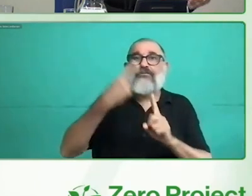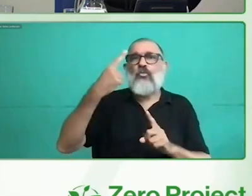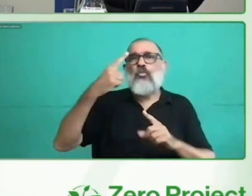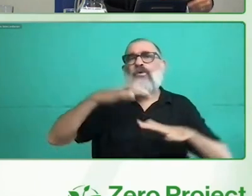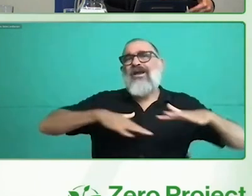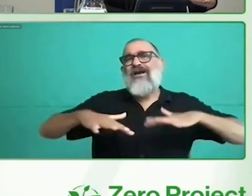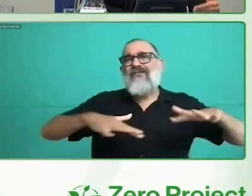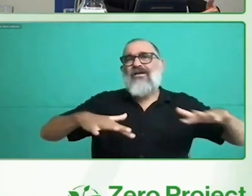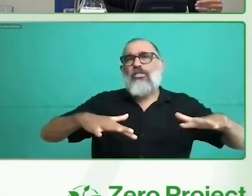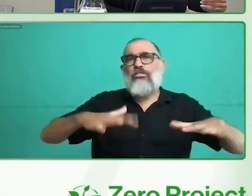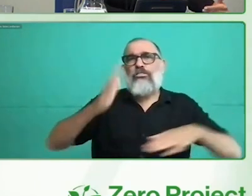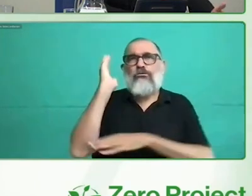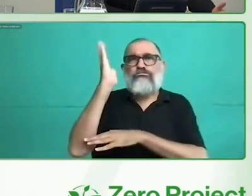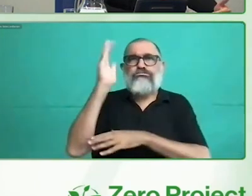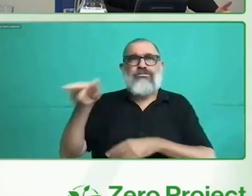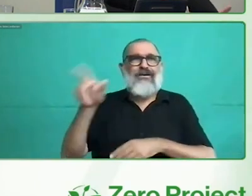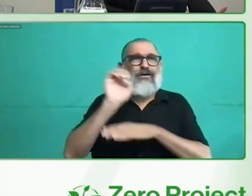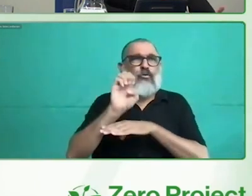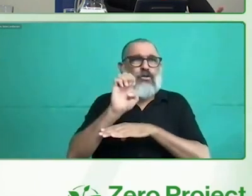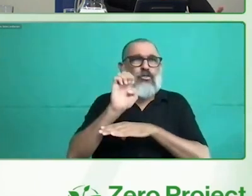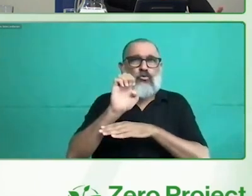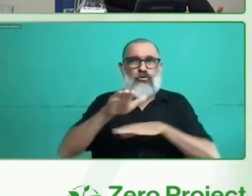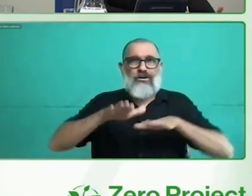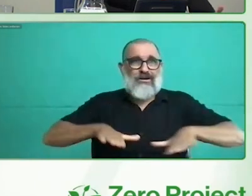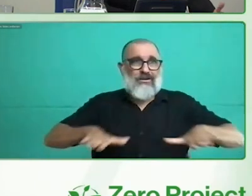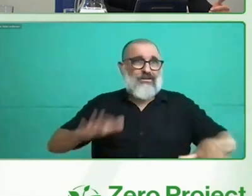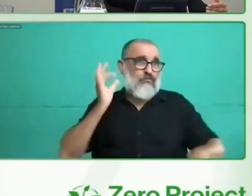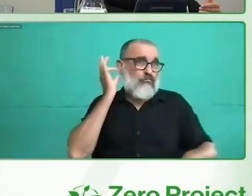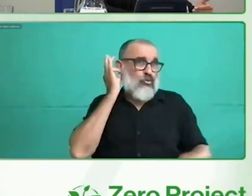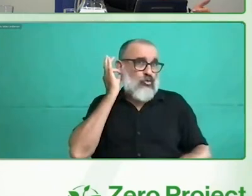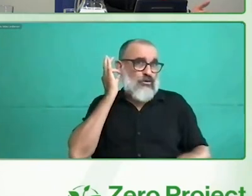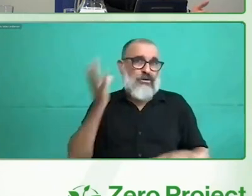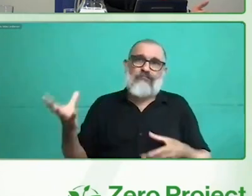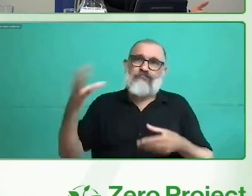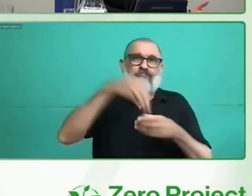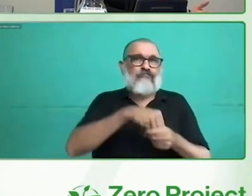importancia de que más personas se acerquen a carreras de tecnología.